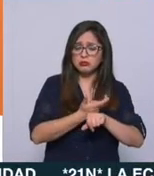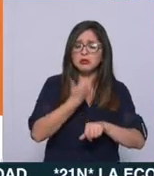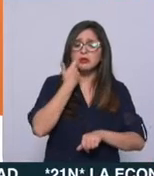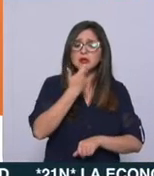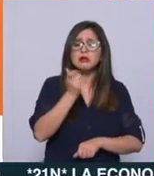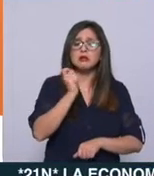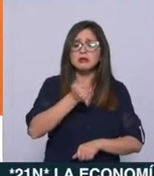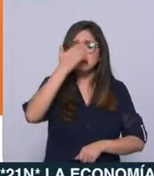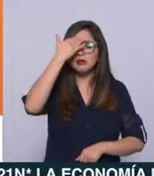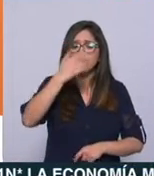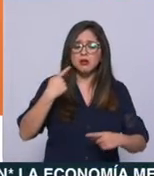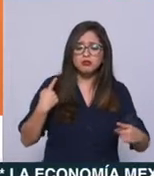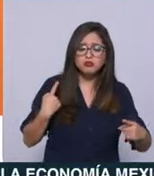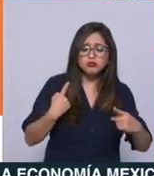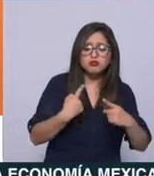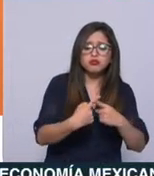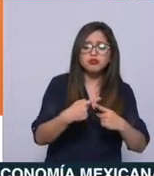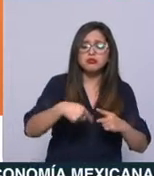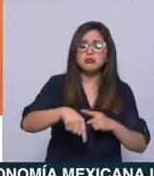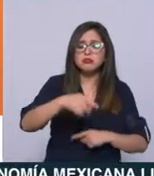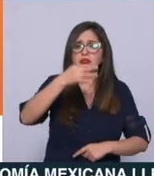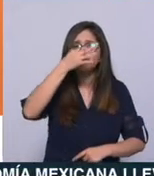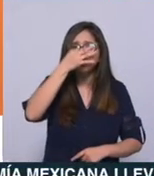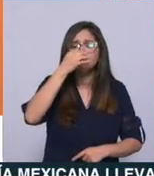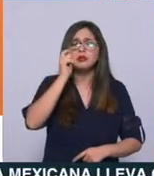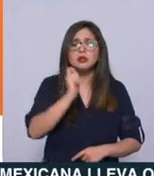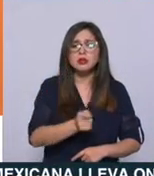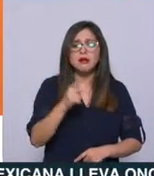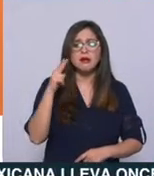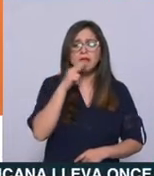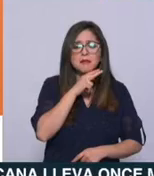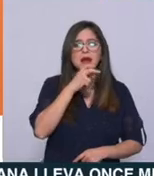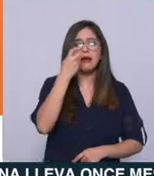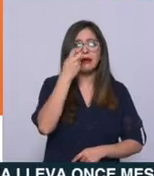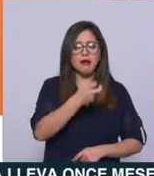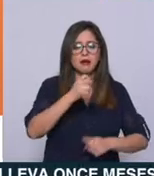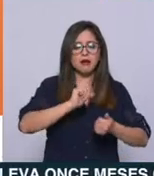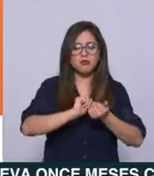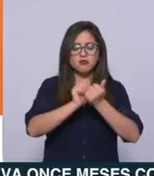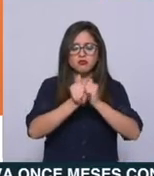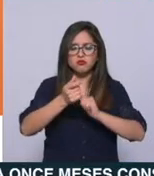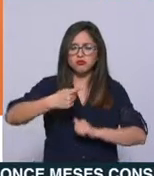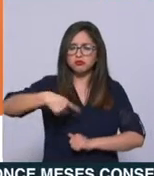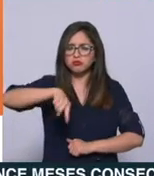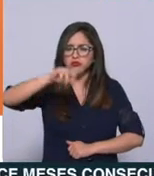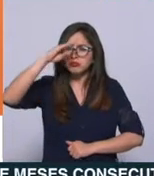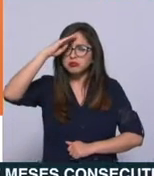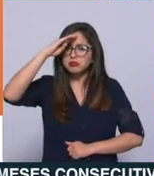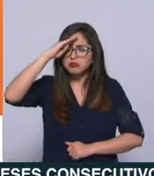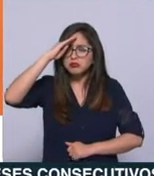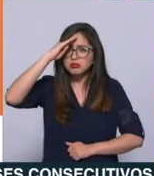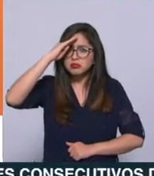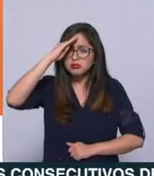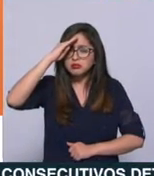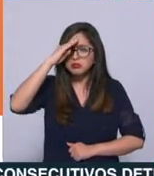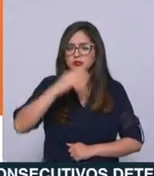plazo o plazo inmediato. Esa es la reflexión principal, y las guías son las que el